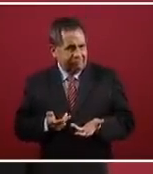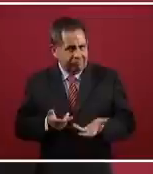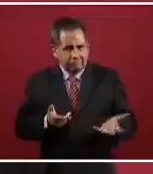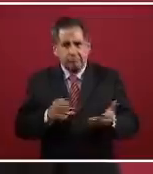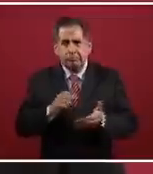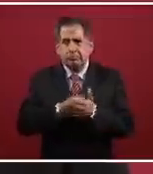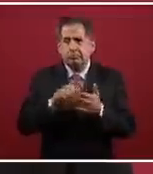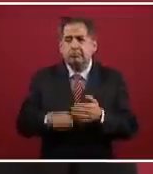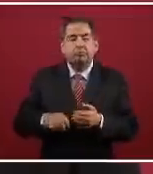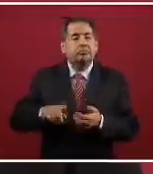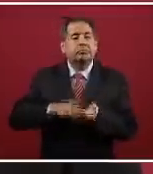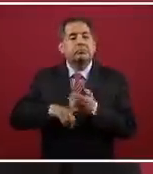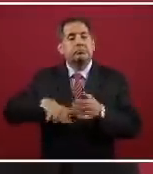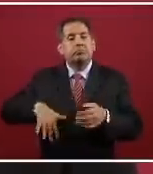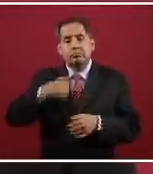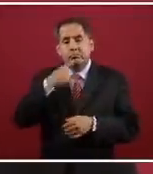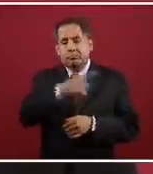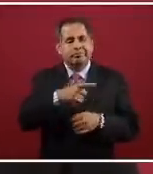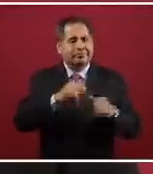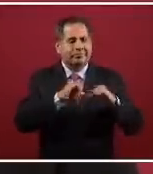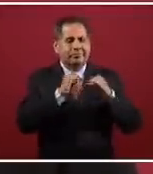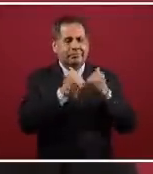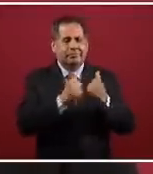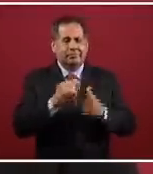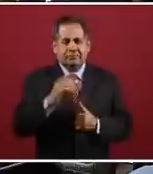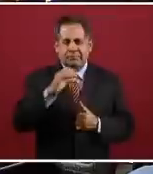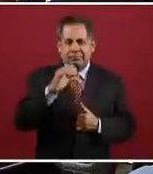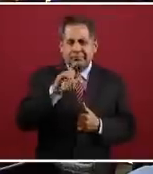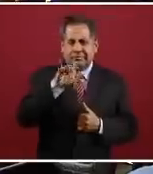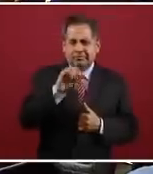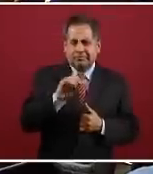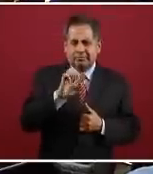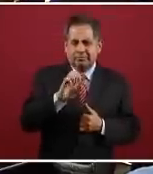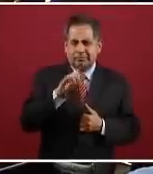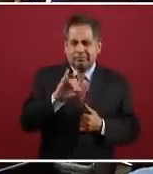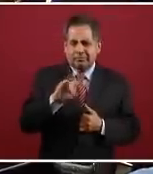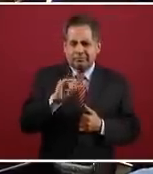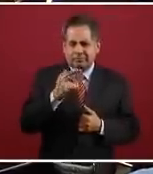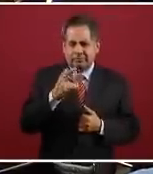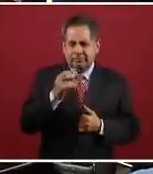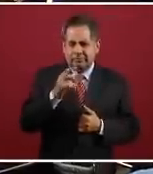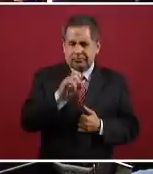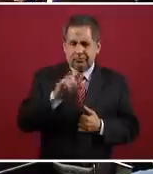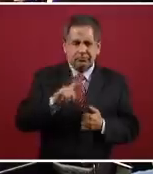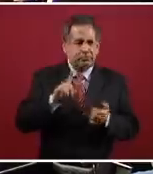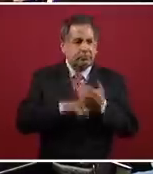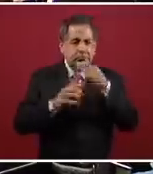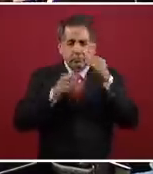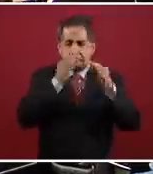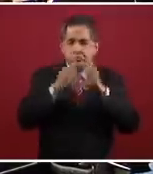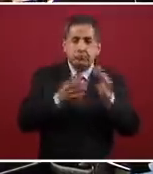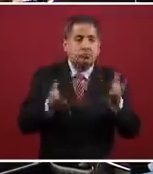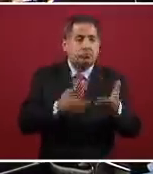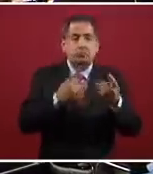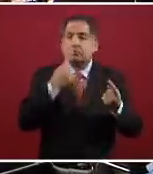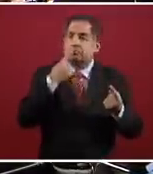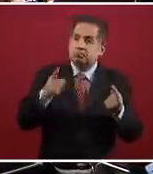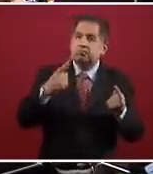Por ejemplo, todo lo que hace esta asociación de Claudia X. González, de estar promoviendo los